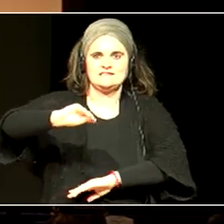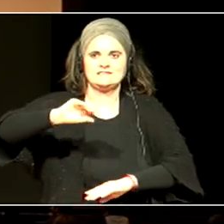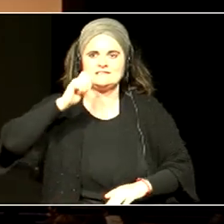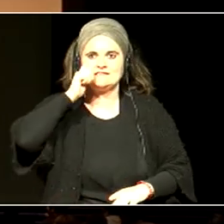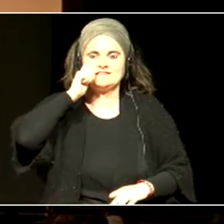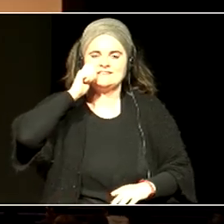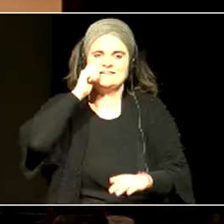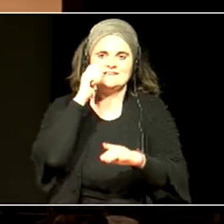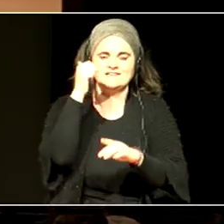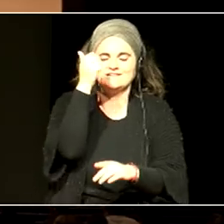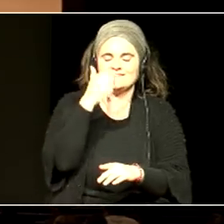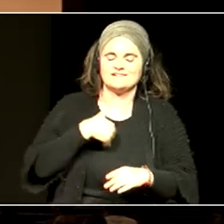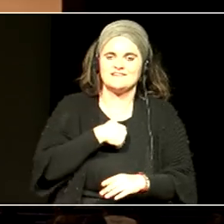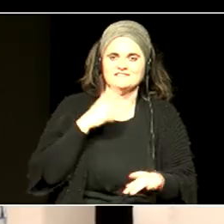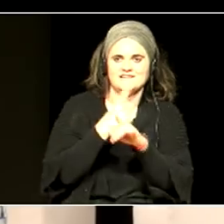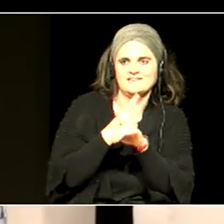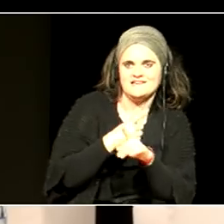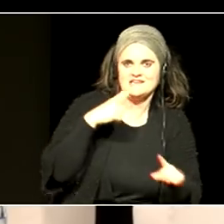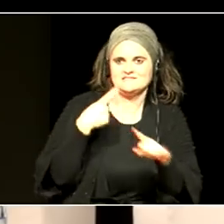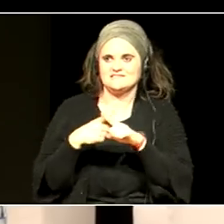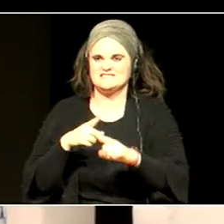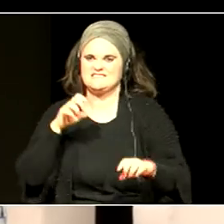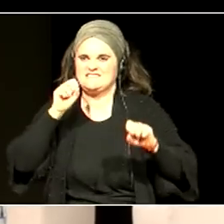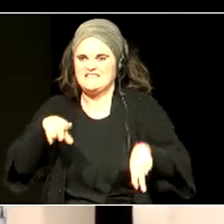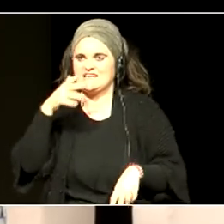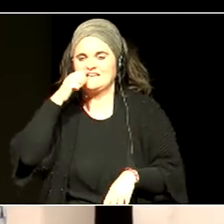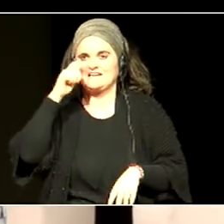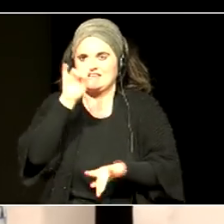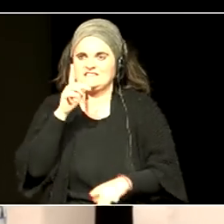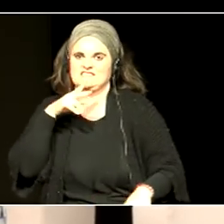homófobos que no son sexistas ni